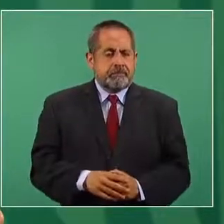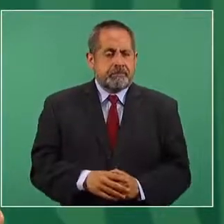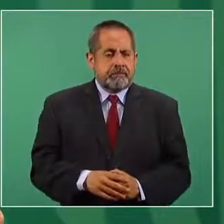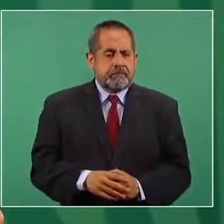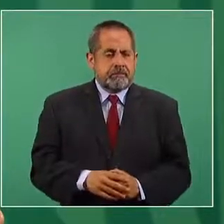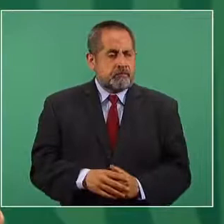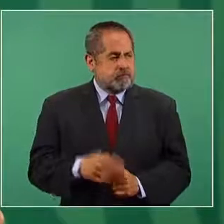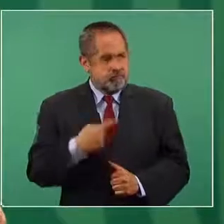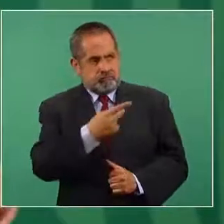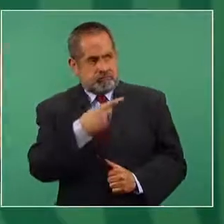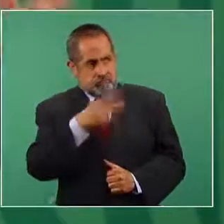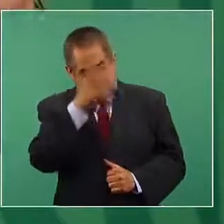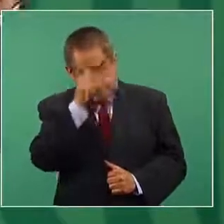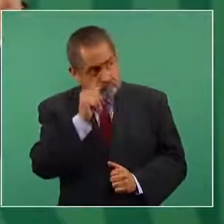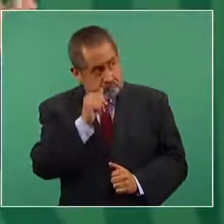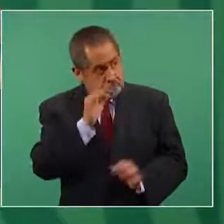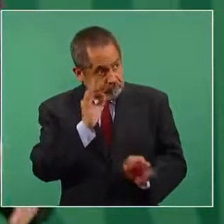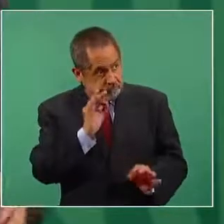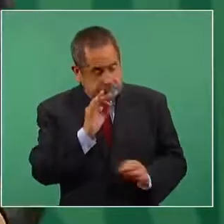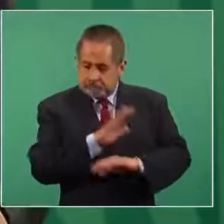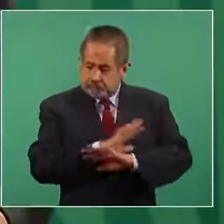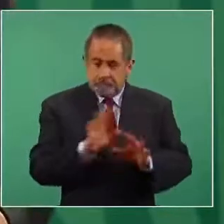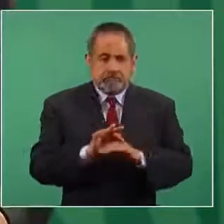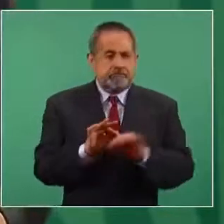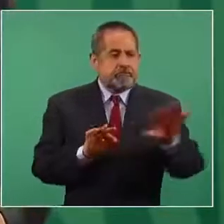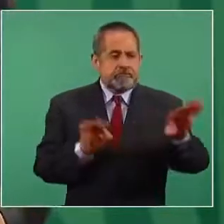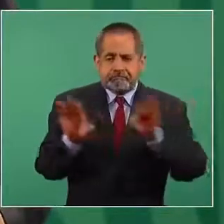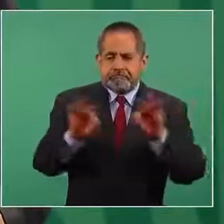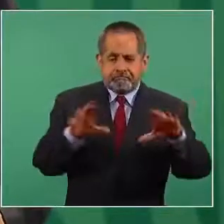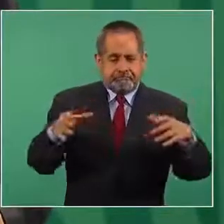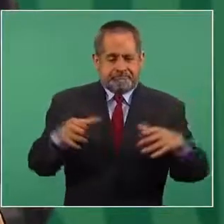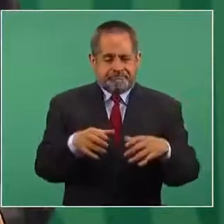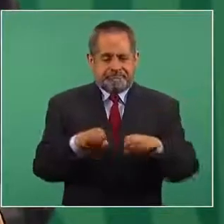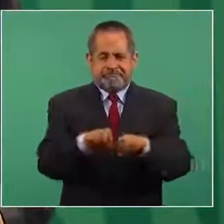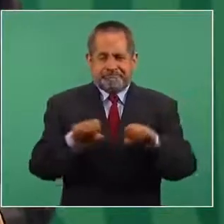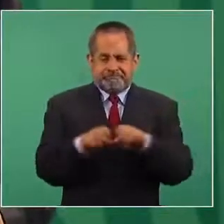Se convino en crear este equipo.